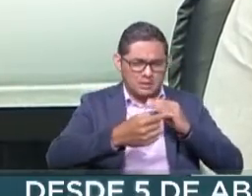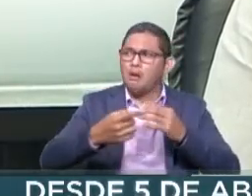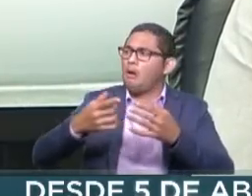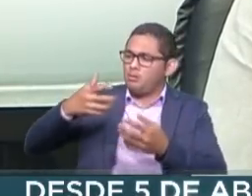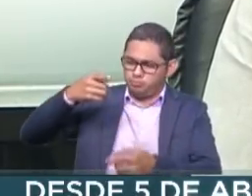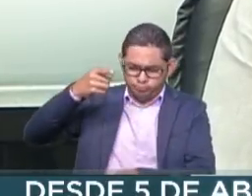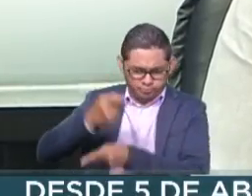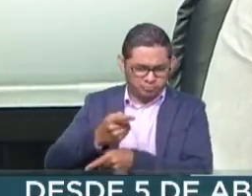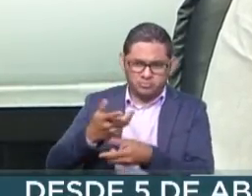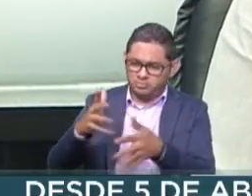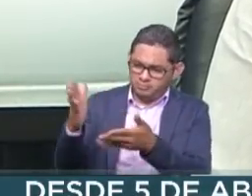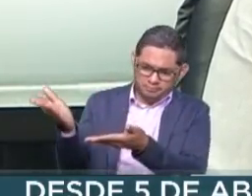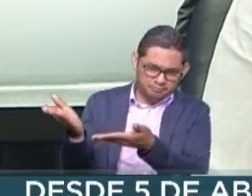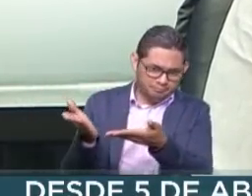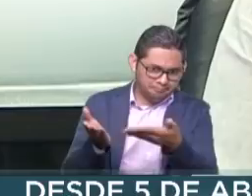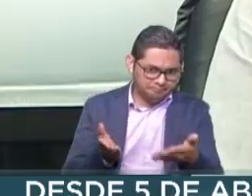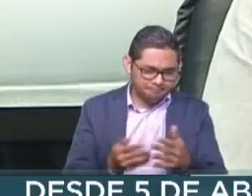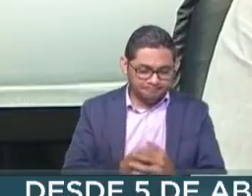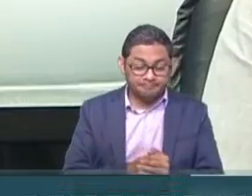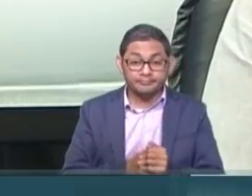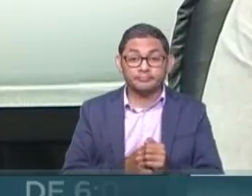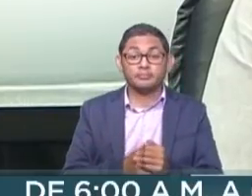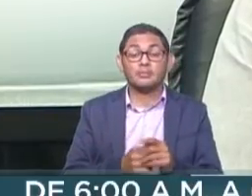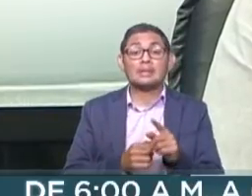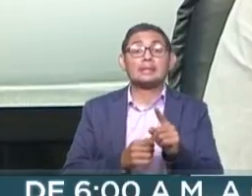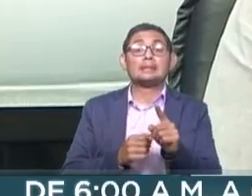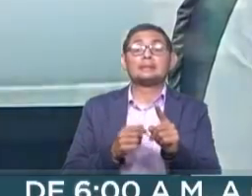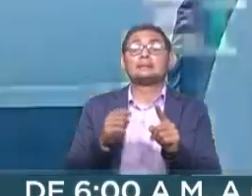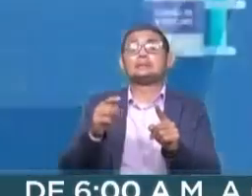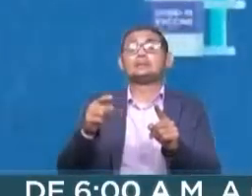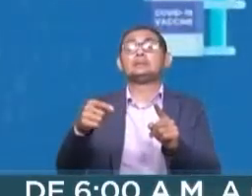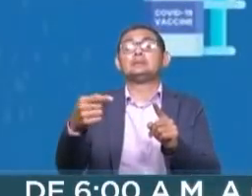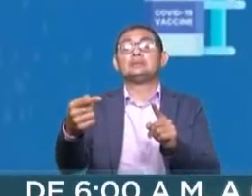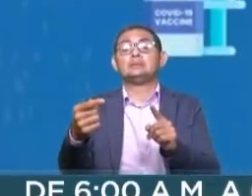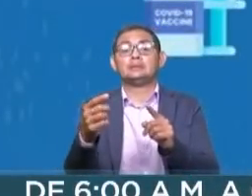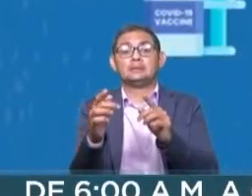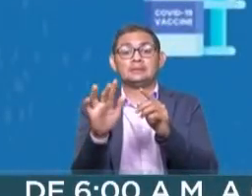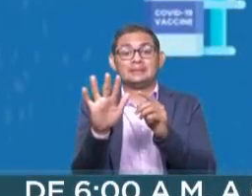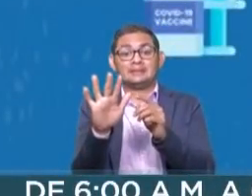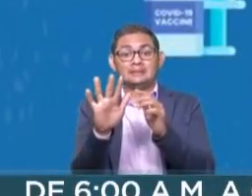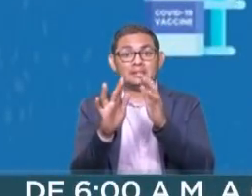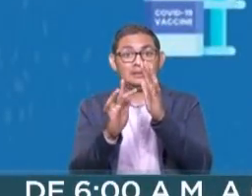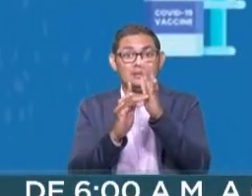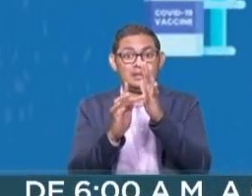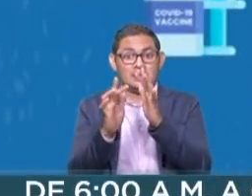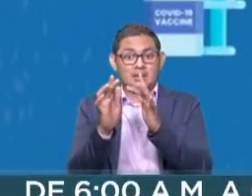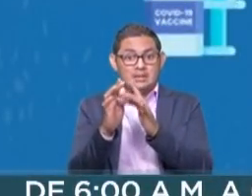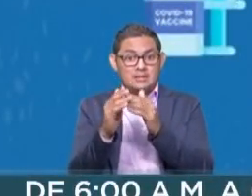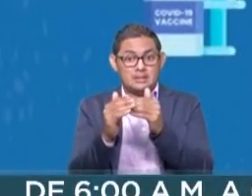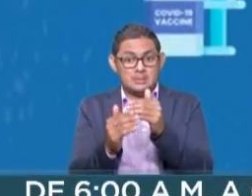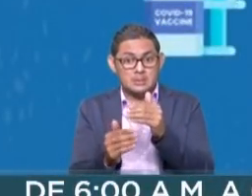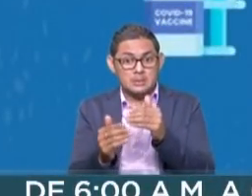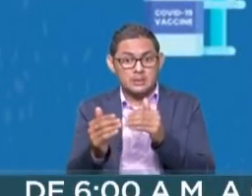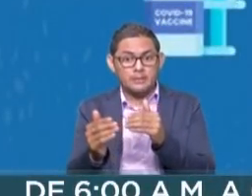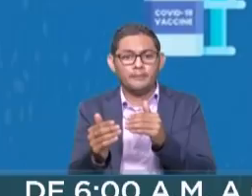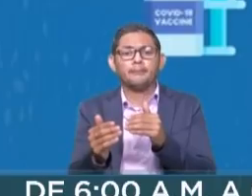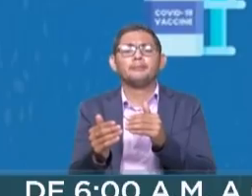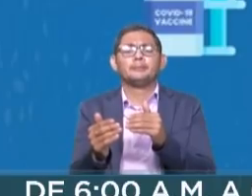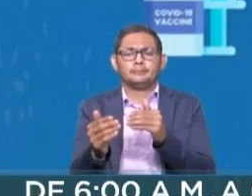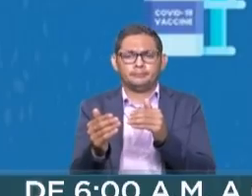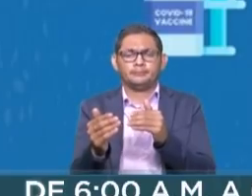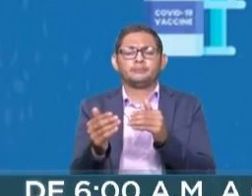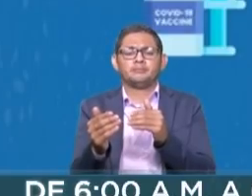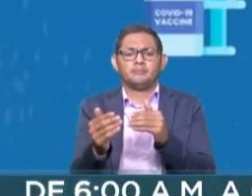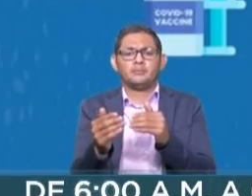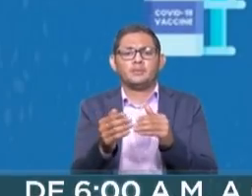trimestre. A partir del 5 de abril, se aplicarán las segundas dosis